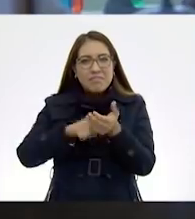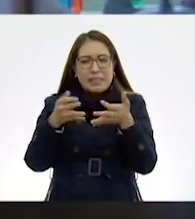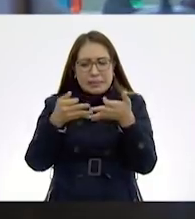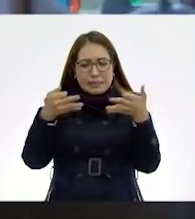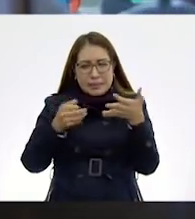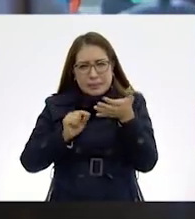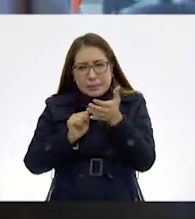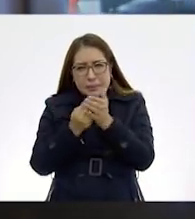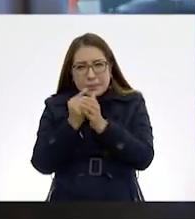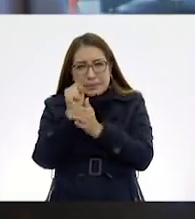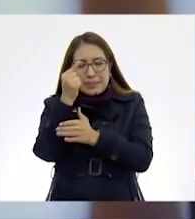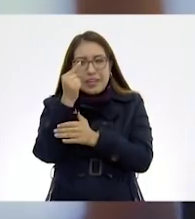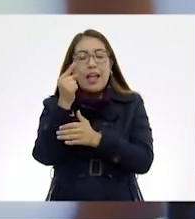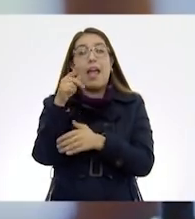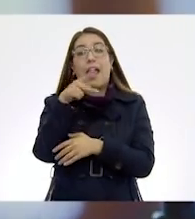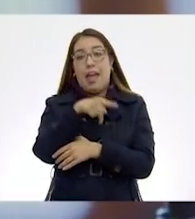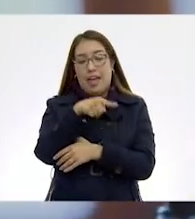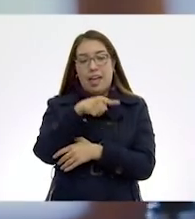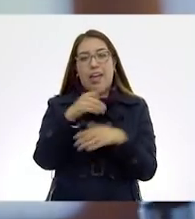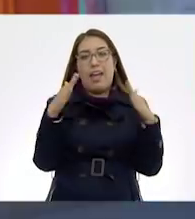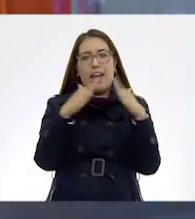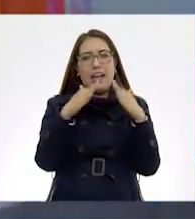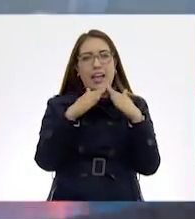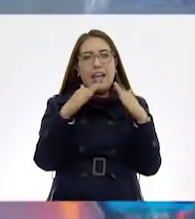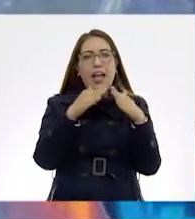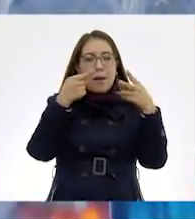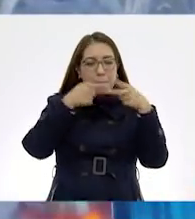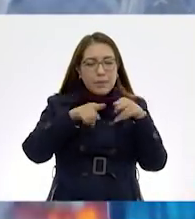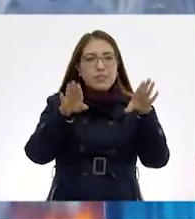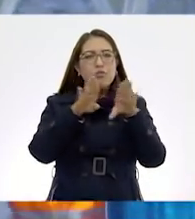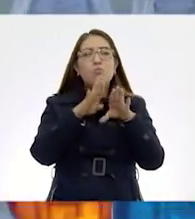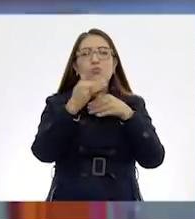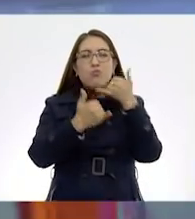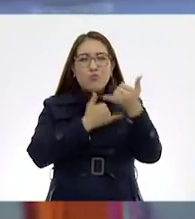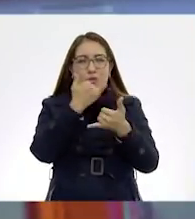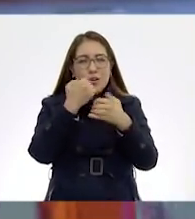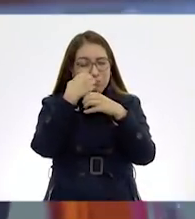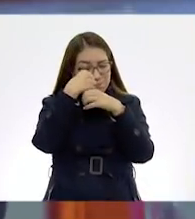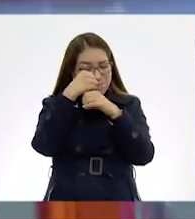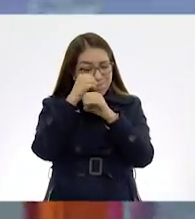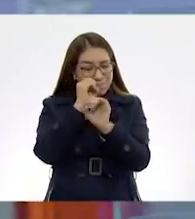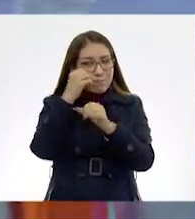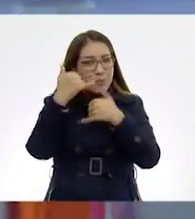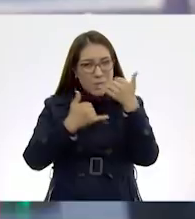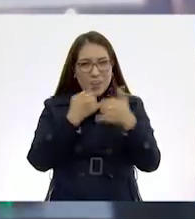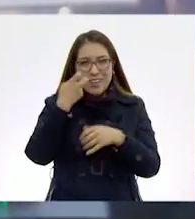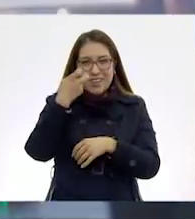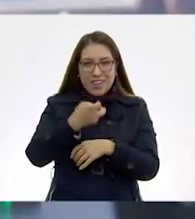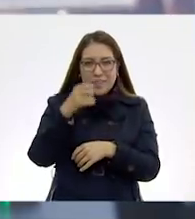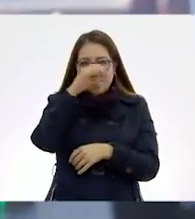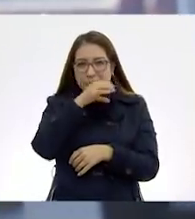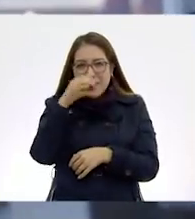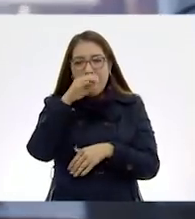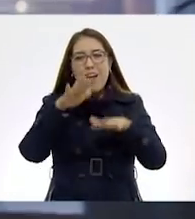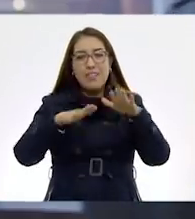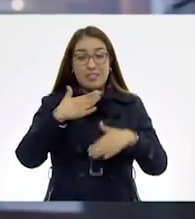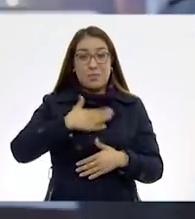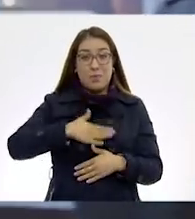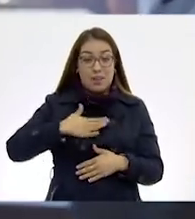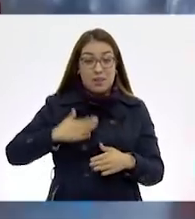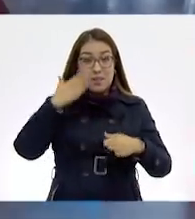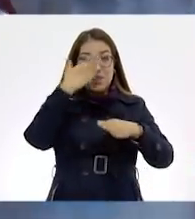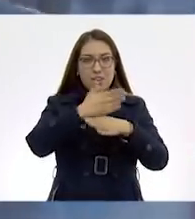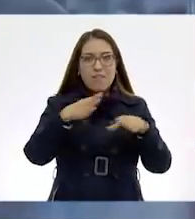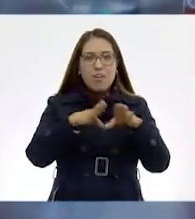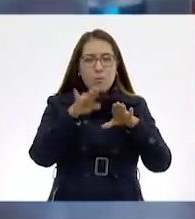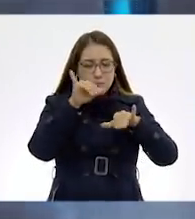crecer. En mi casa todo empezó con un juego, con mi pequeño microscopio. A veces mezclando cosas en el baño y